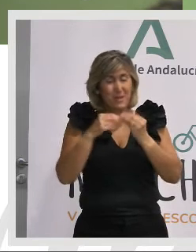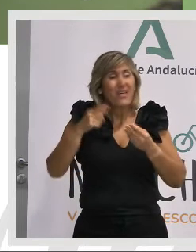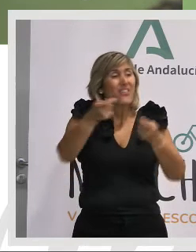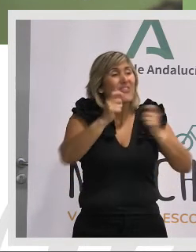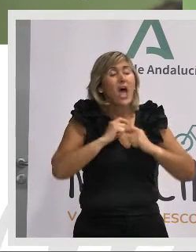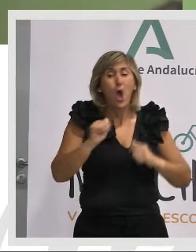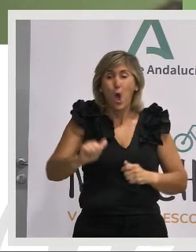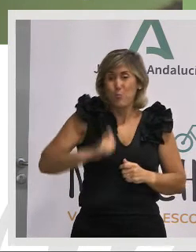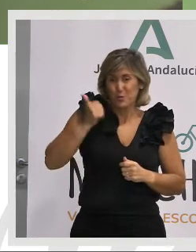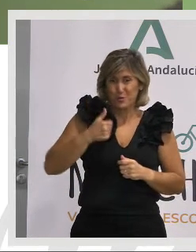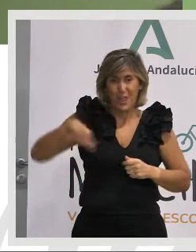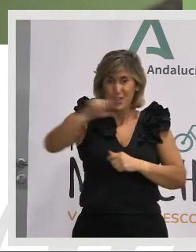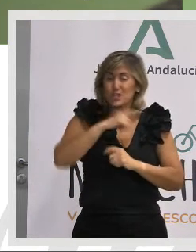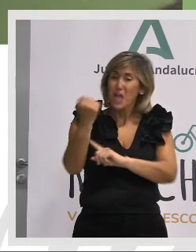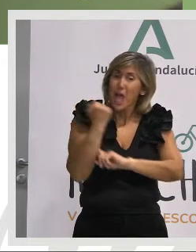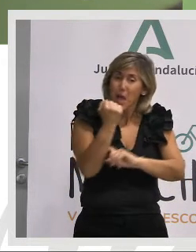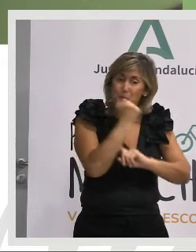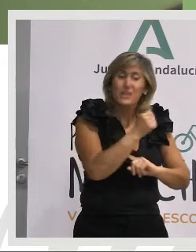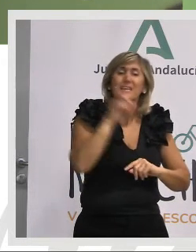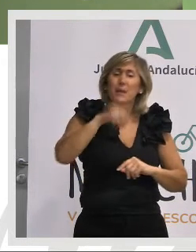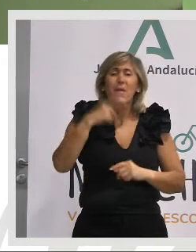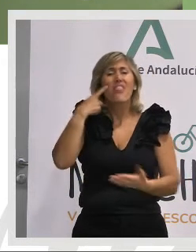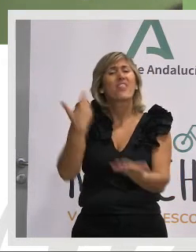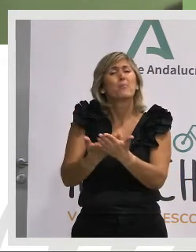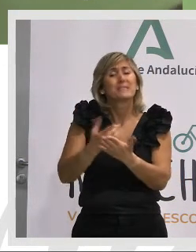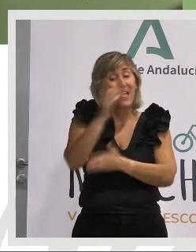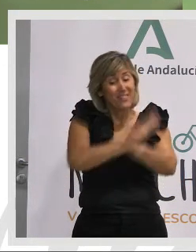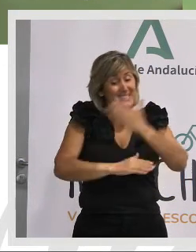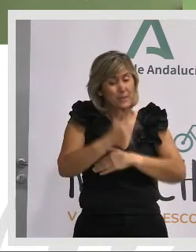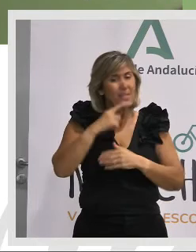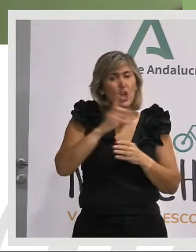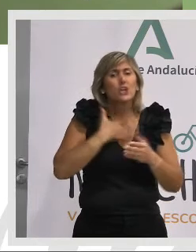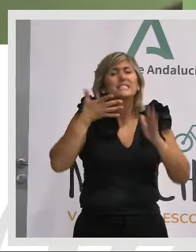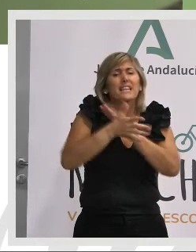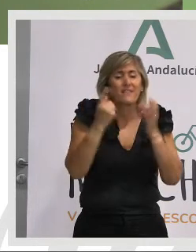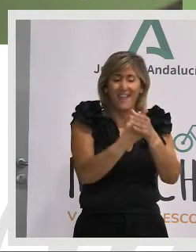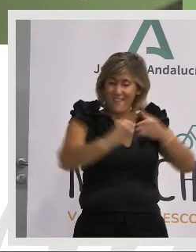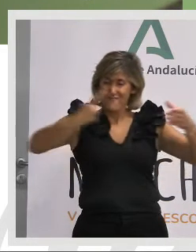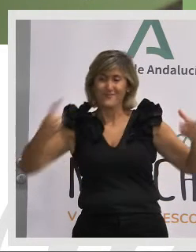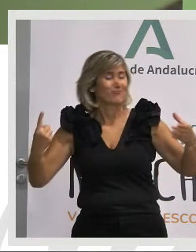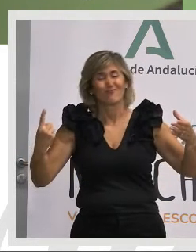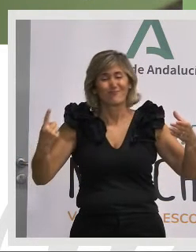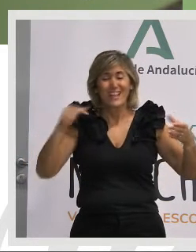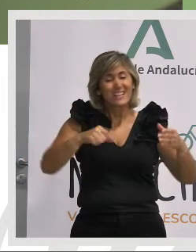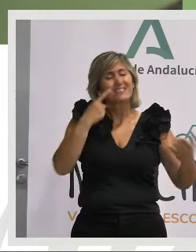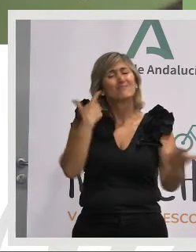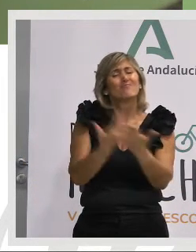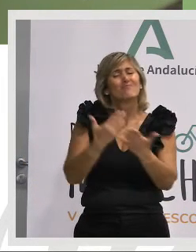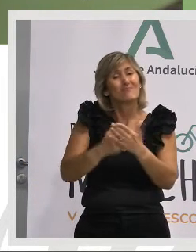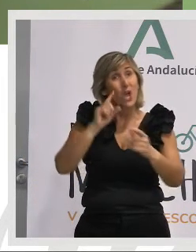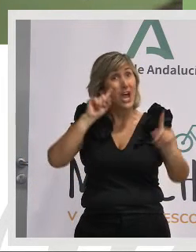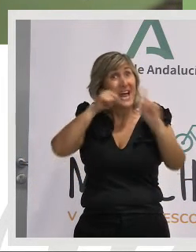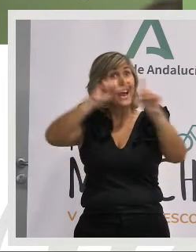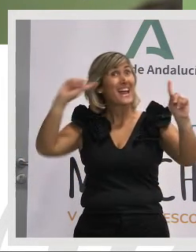aquí y poder mostrar que la discapacidad no es un símbolo de exclusión, sino una muestra de que los retos se pueden